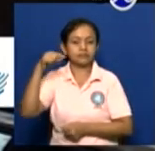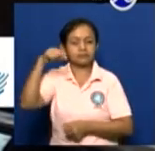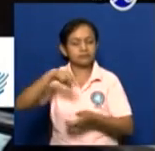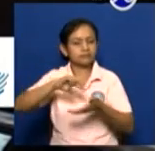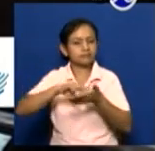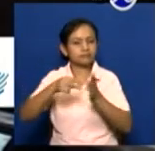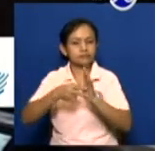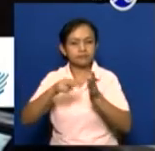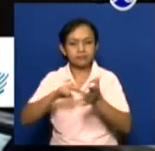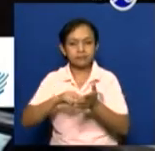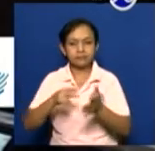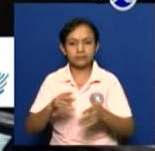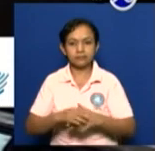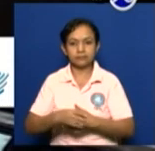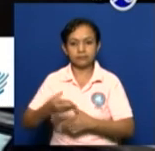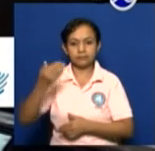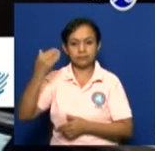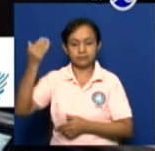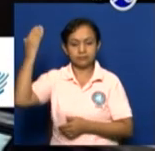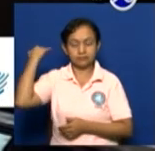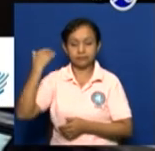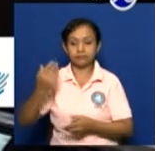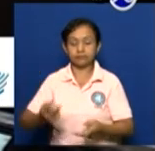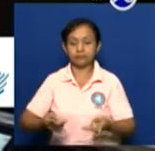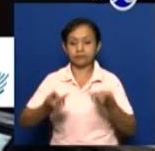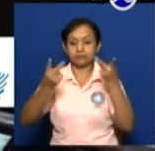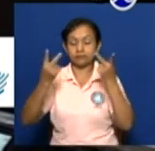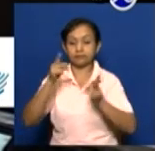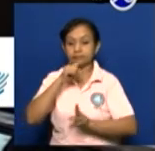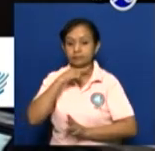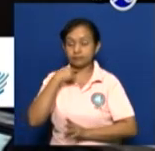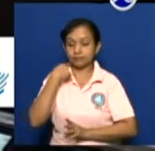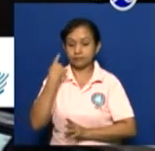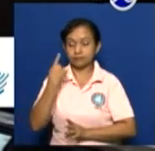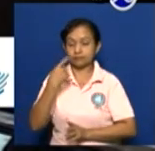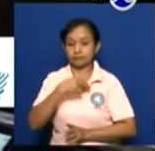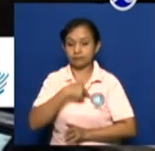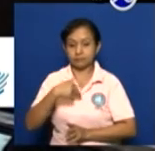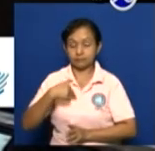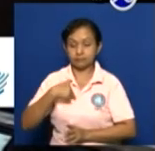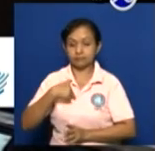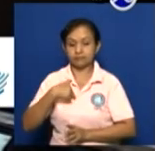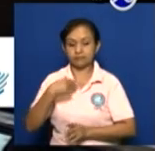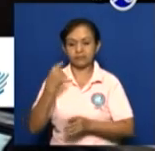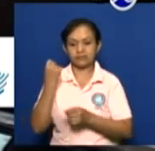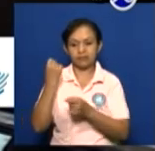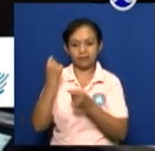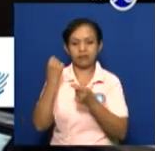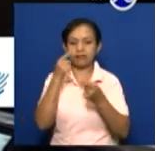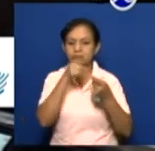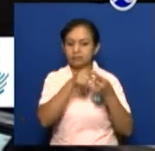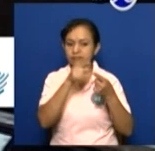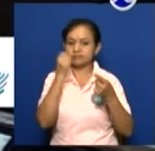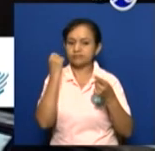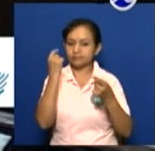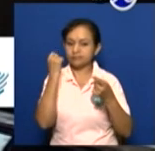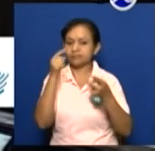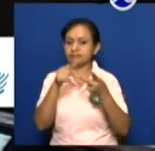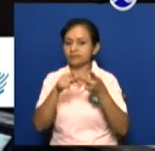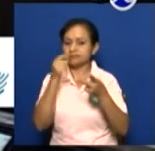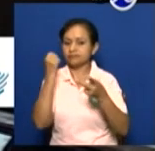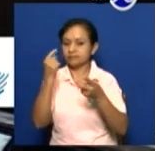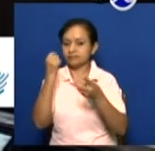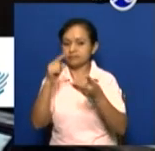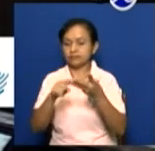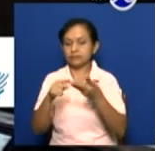sentido, el pasado es algo vivo que nos desafía con saldos pendientes de solventar